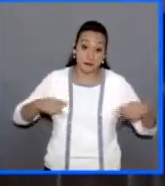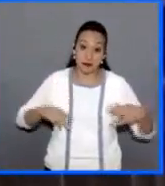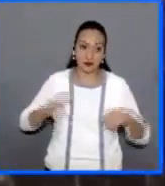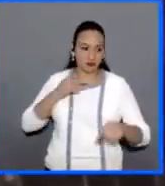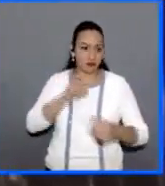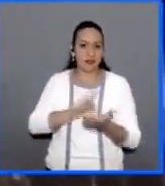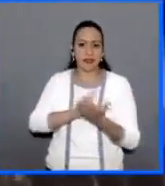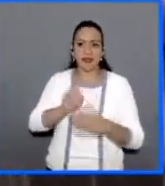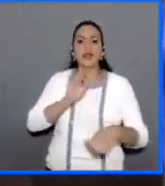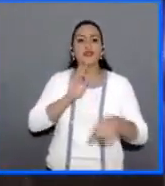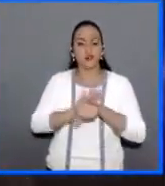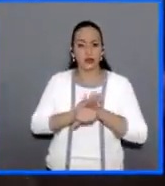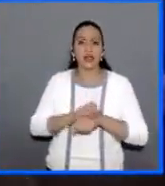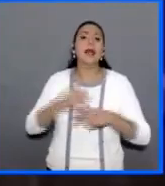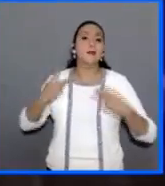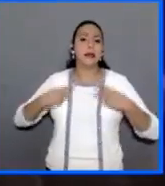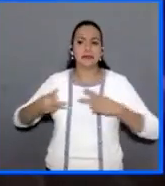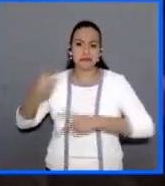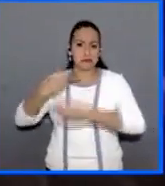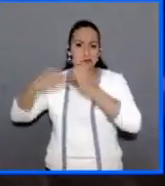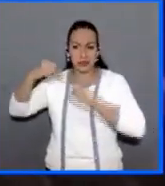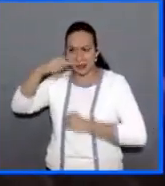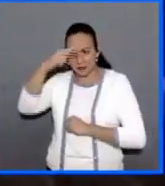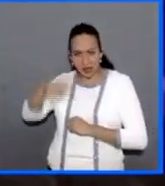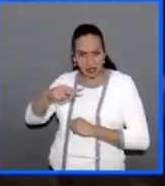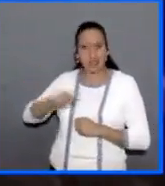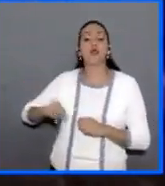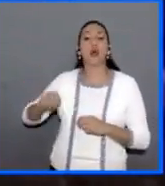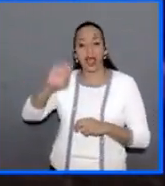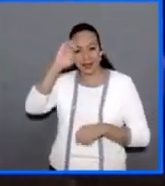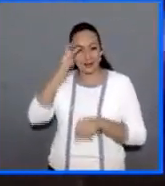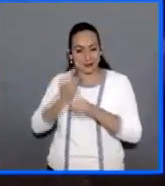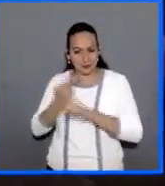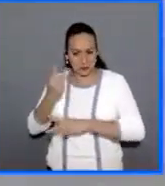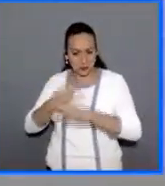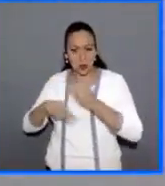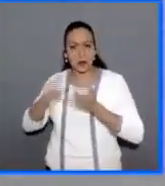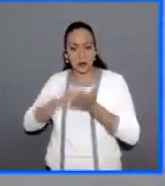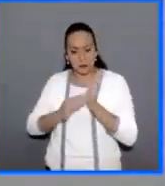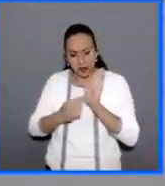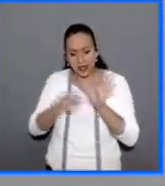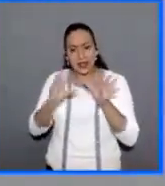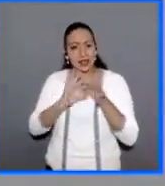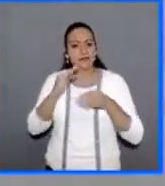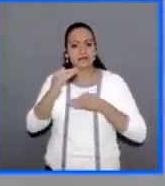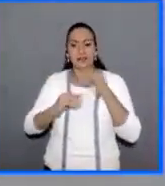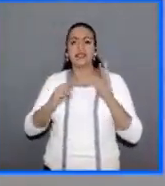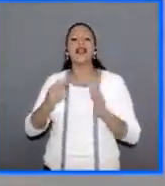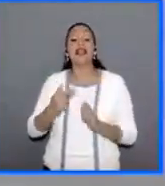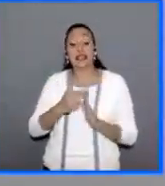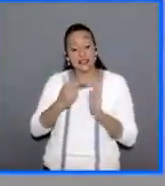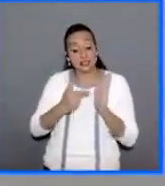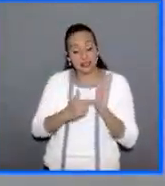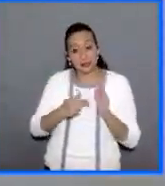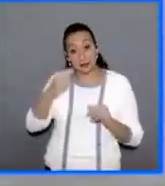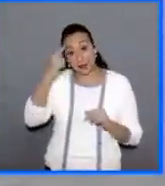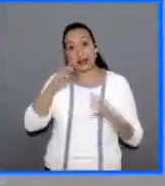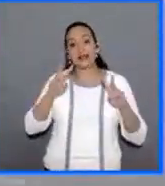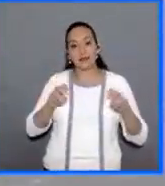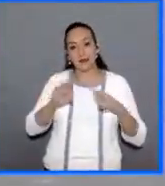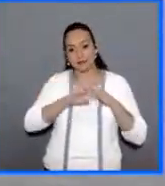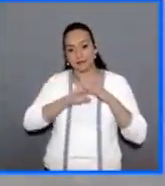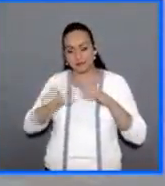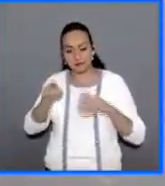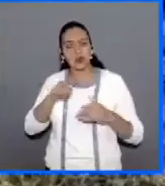incluye un directorio con los datos de distintas instituciones nacionales e internacionales dedicadas a temas migratorios que pueden auxiliar en